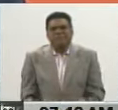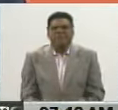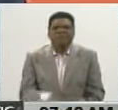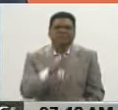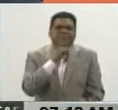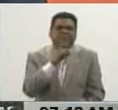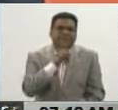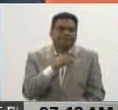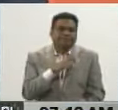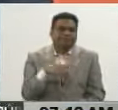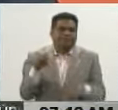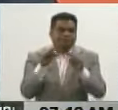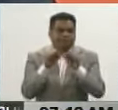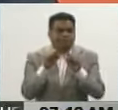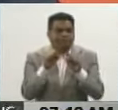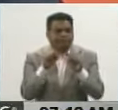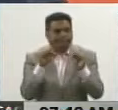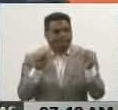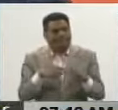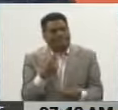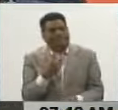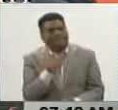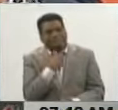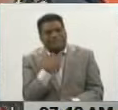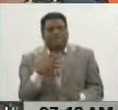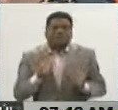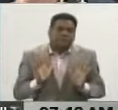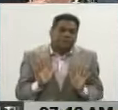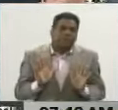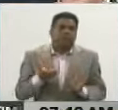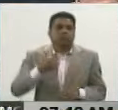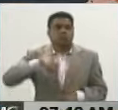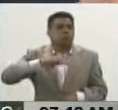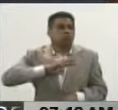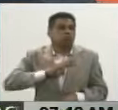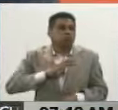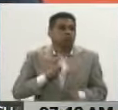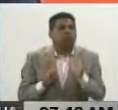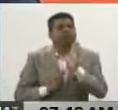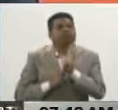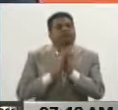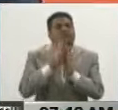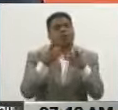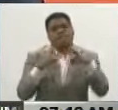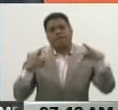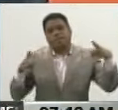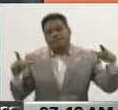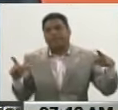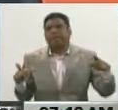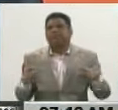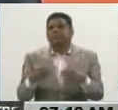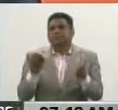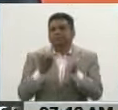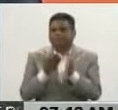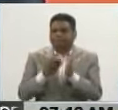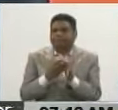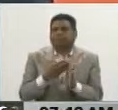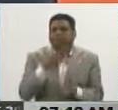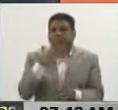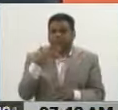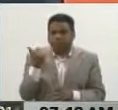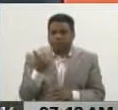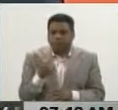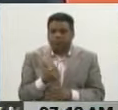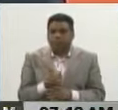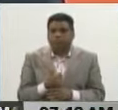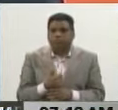situación financiera que tenemos, ¿no? Hemos ido progresivamente aumentando la matrícula, ¿no? Es un proceso natural además que tenemos